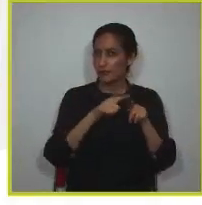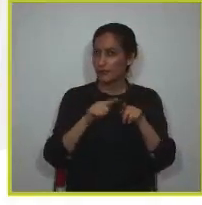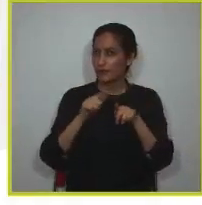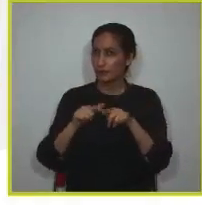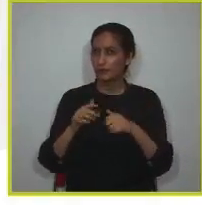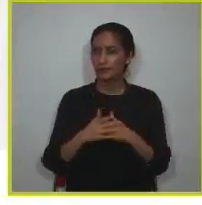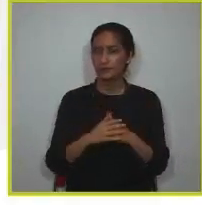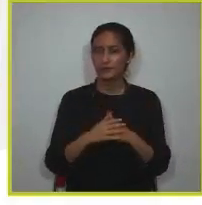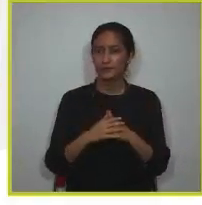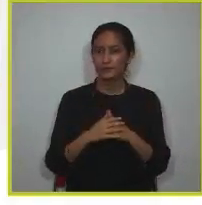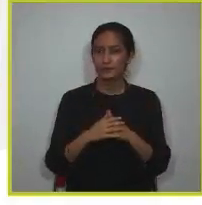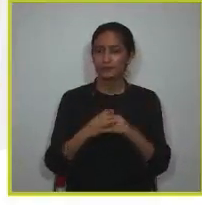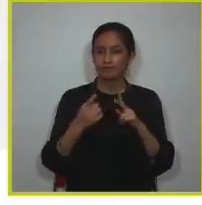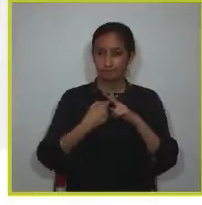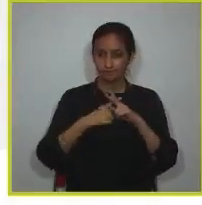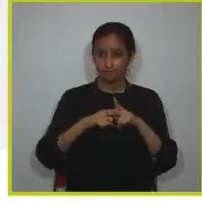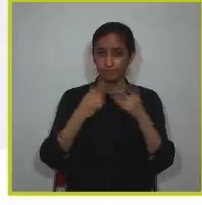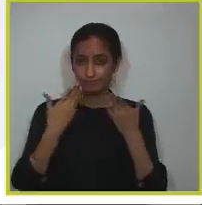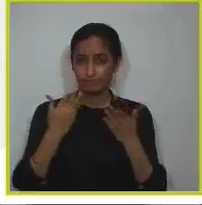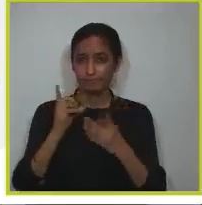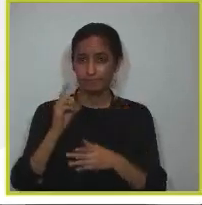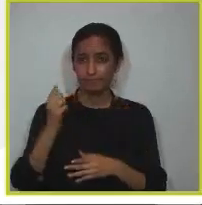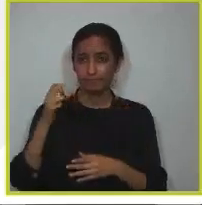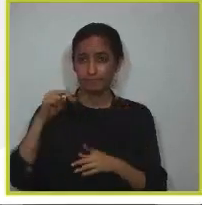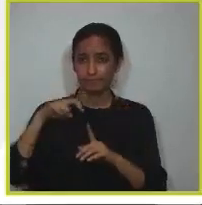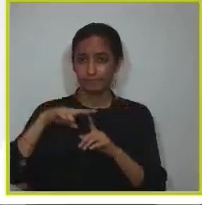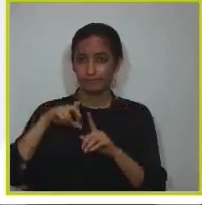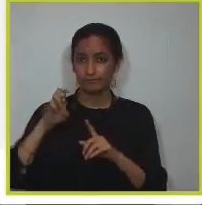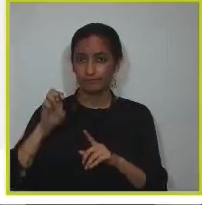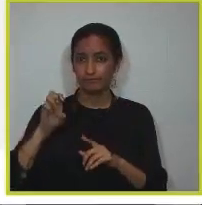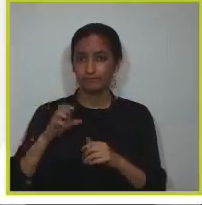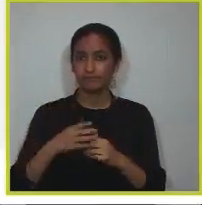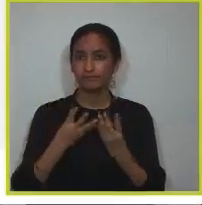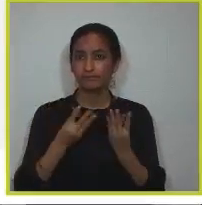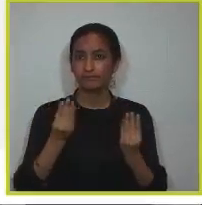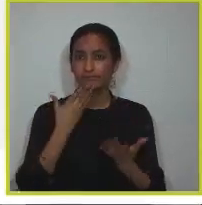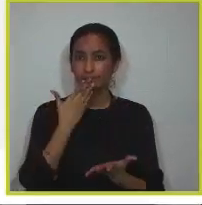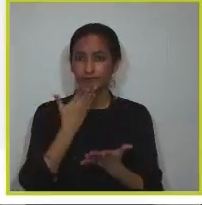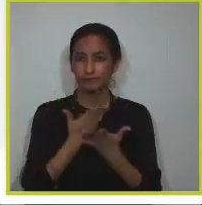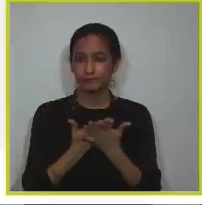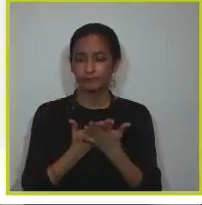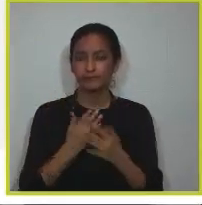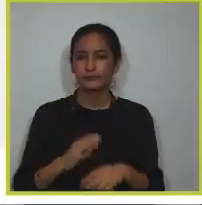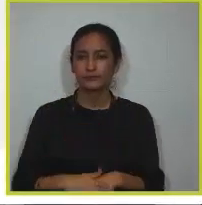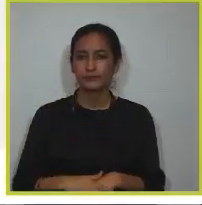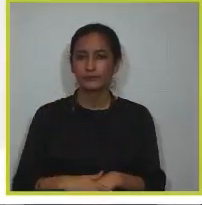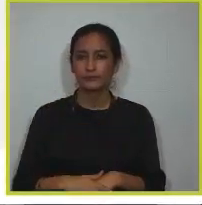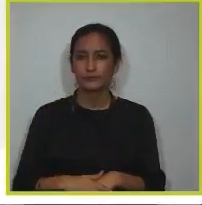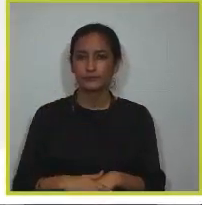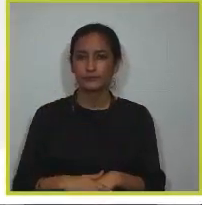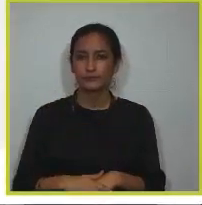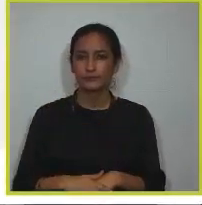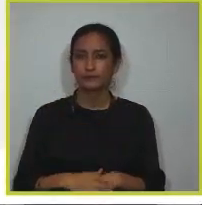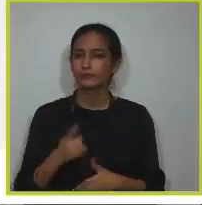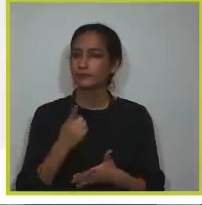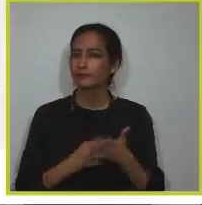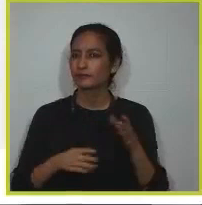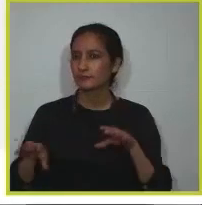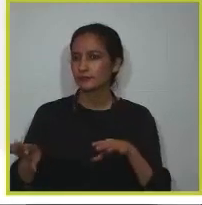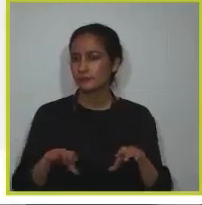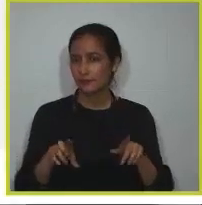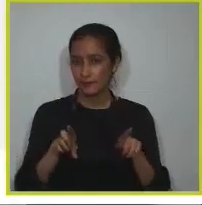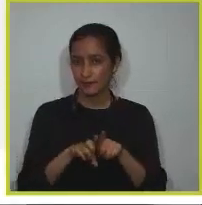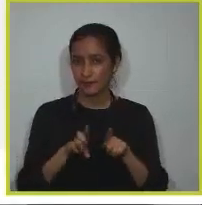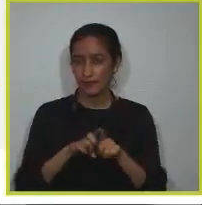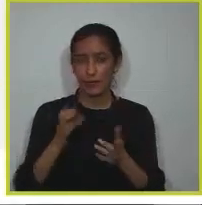de vulnerabilidad empezamos contigo Dante Muchas gracias Haley a ver qué hicimos frente